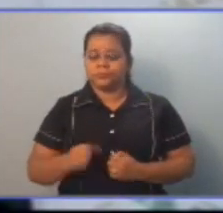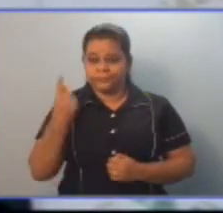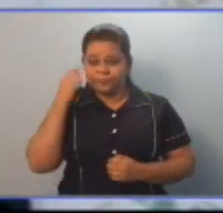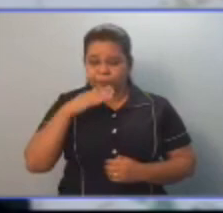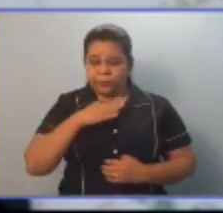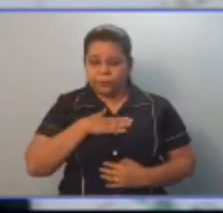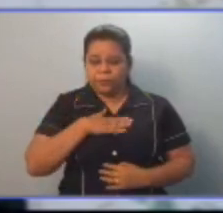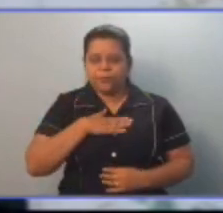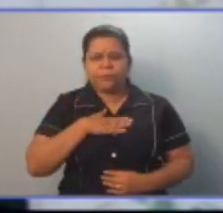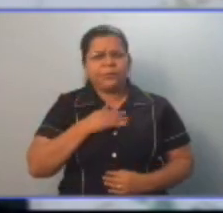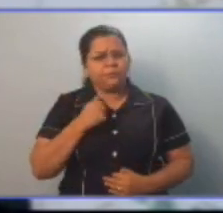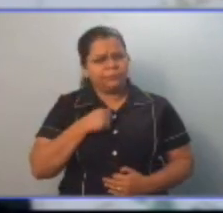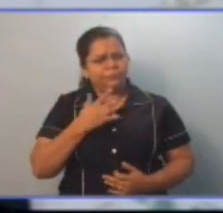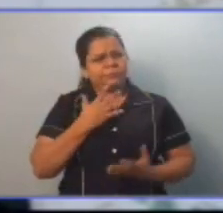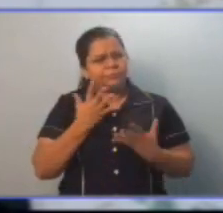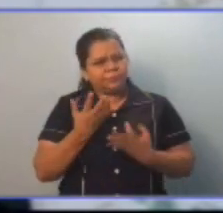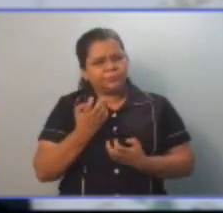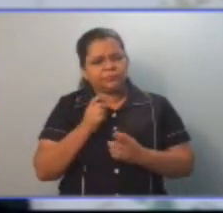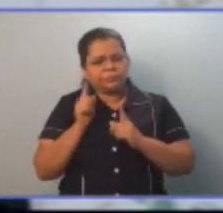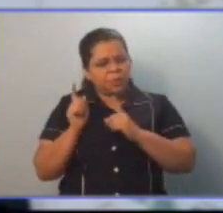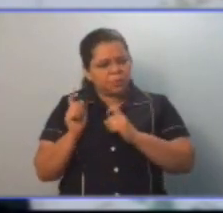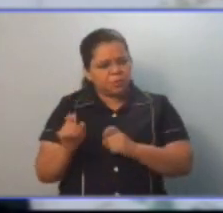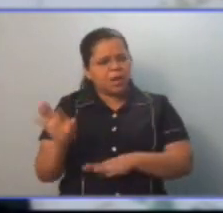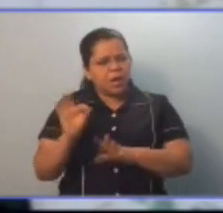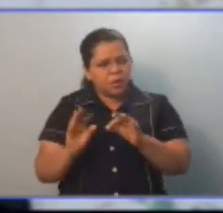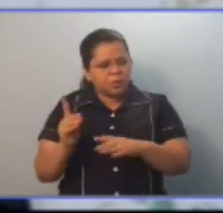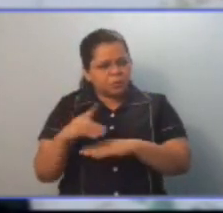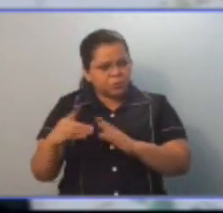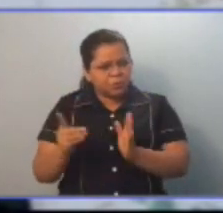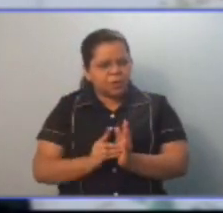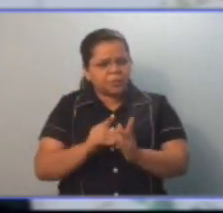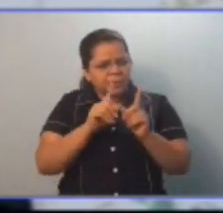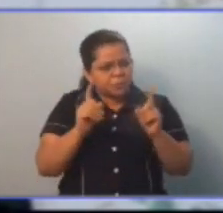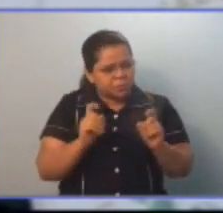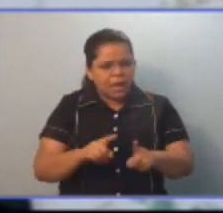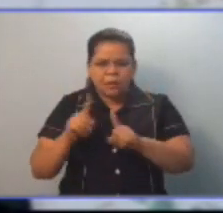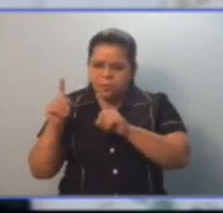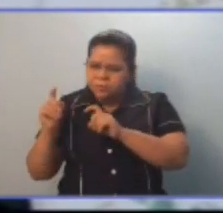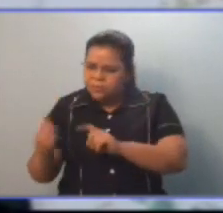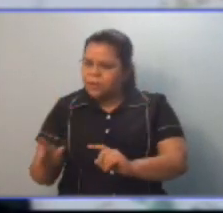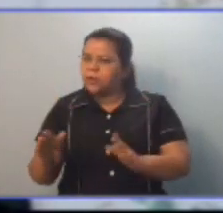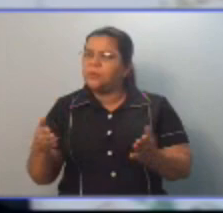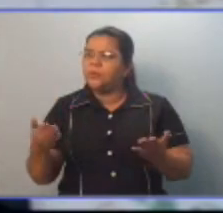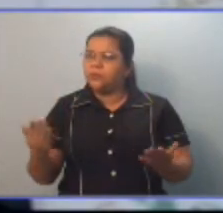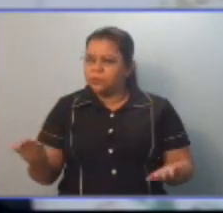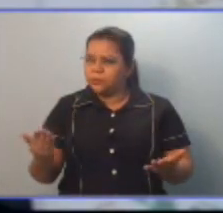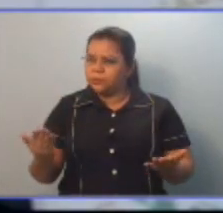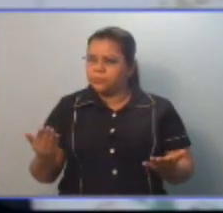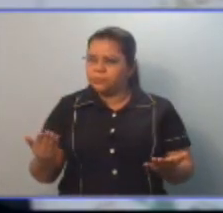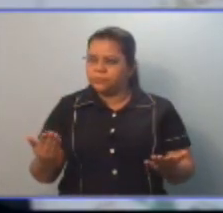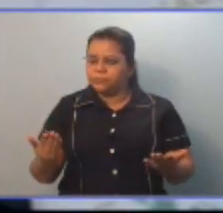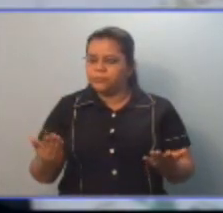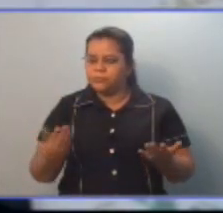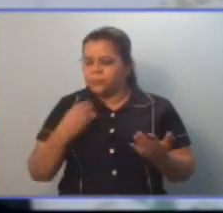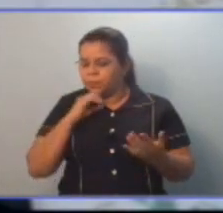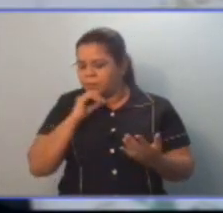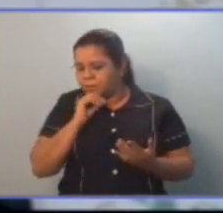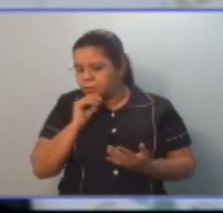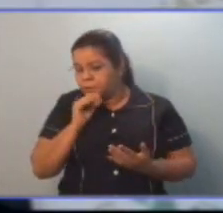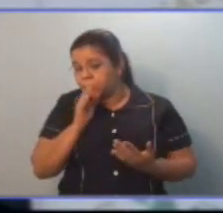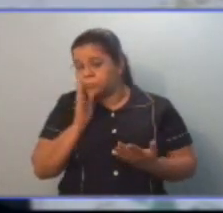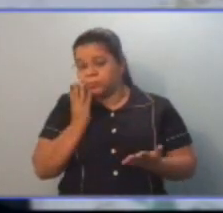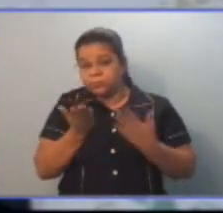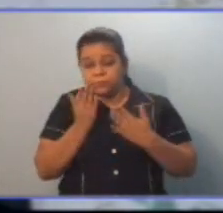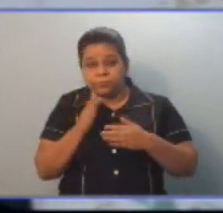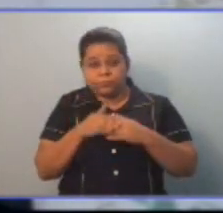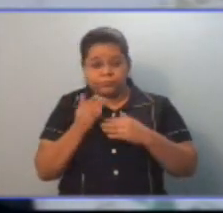me encantaría hacerle consultas a ellas, a ellos o a ellas, en defecto o posteriormente hacer